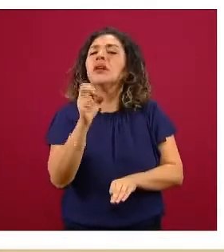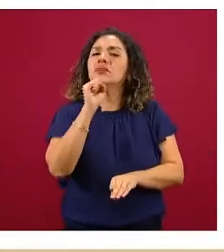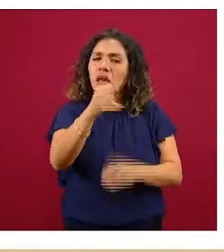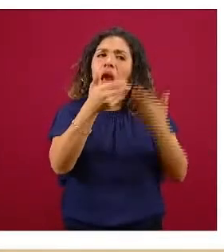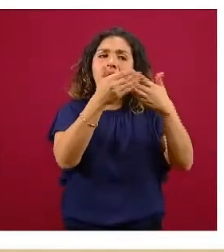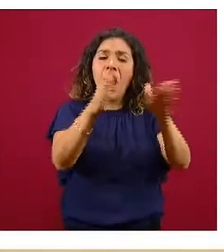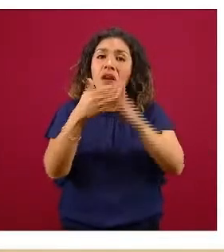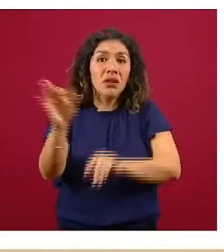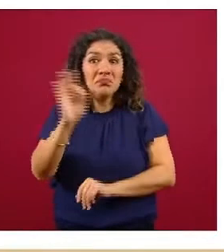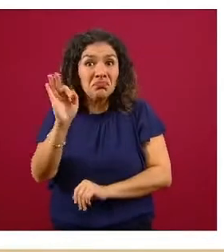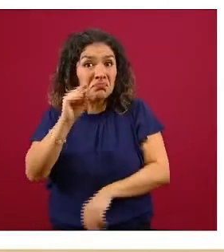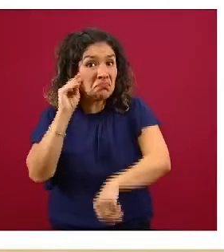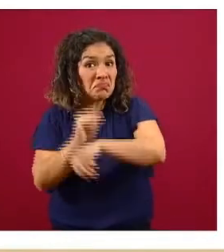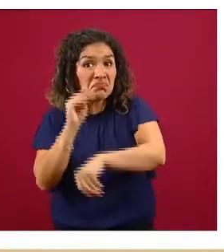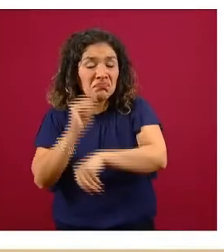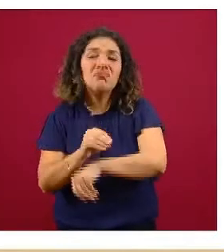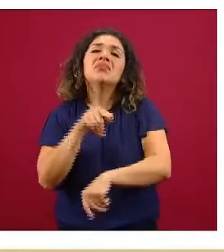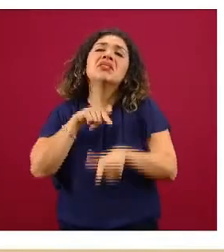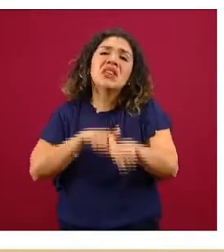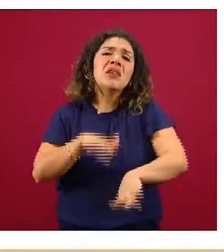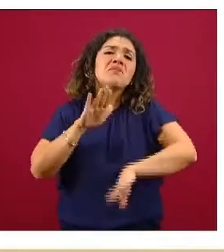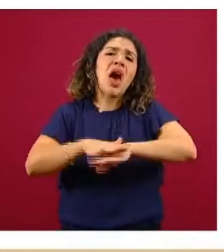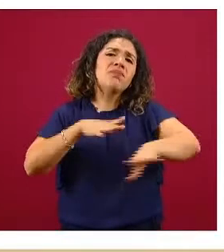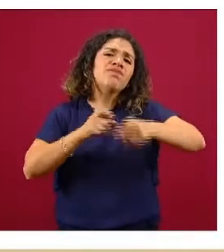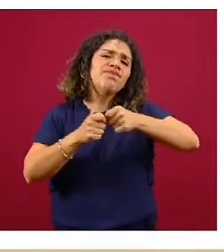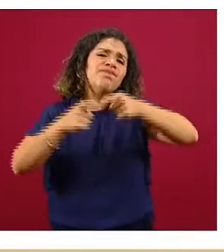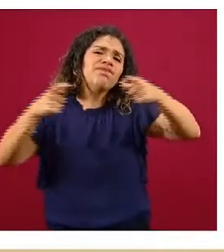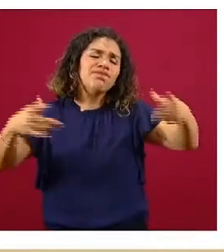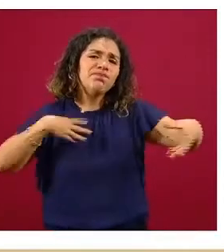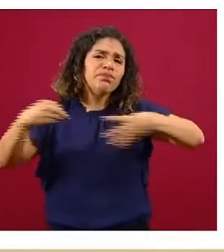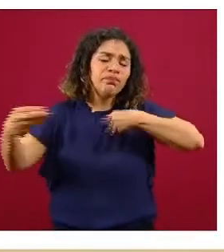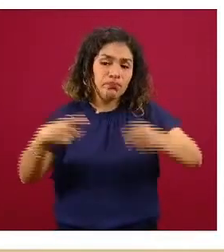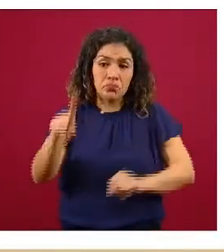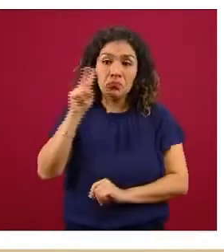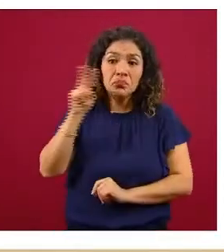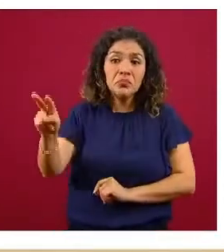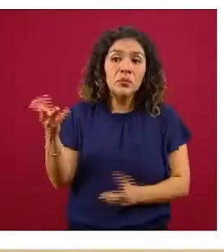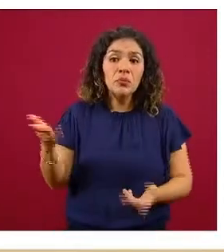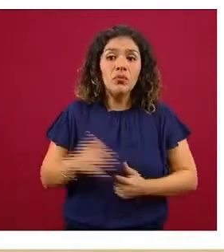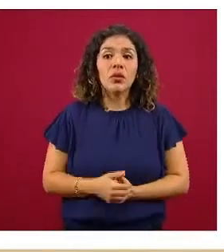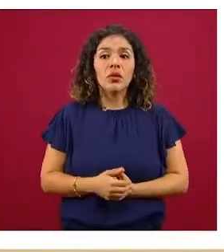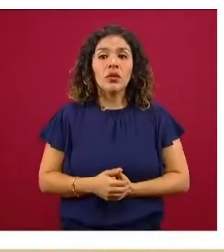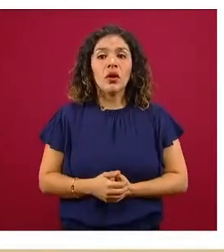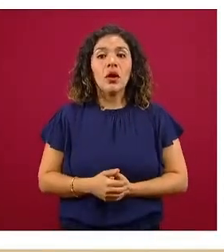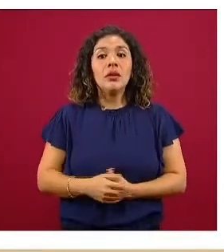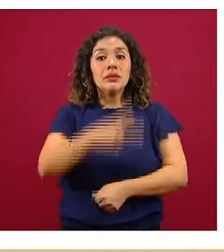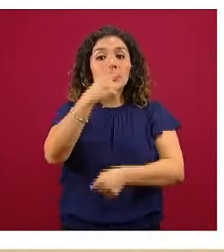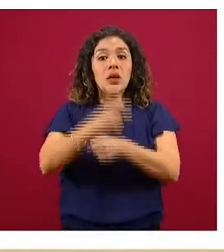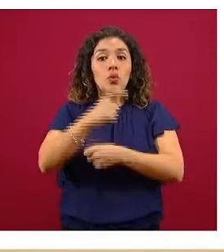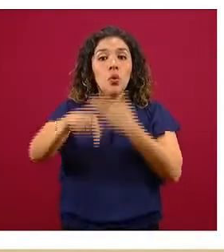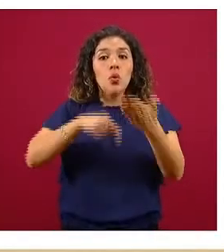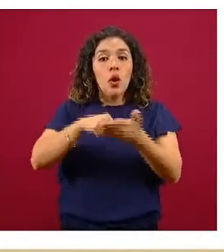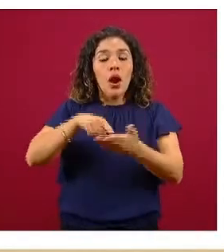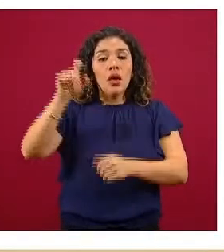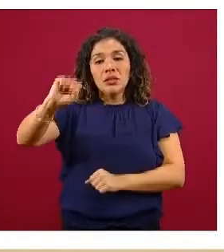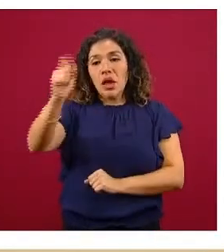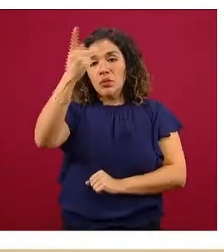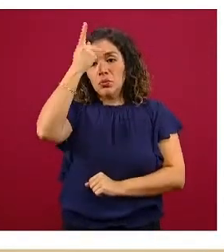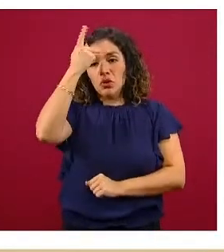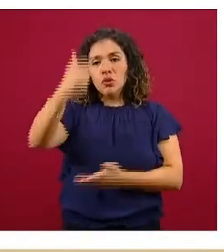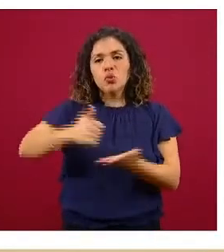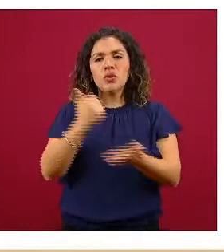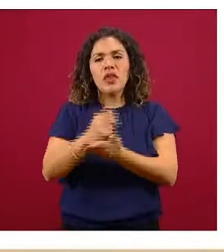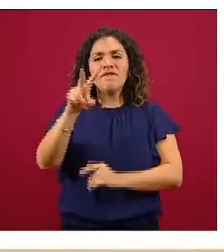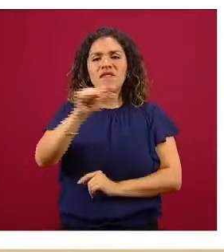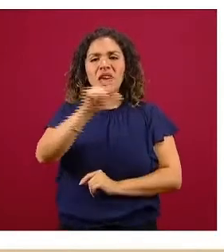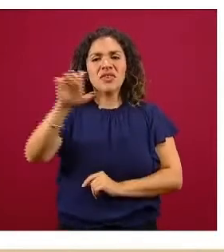contrario entonces esto puede todavía continuar incrementándose. Podemos ver también en el segundo lugar a Ciudad Valles,